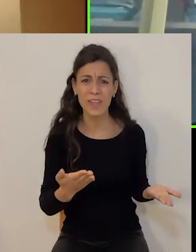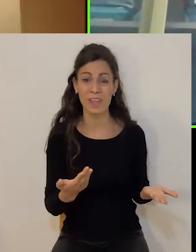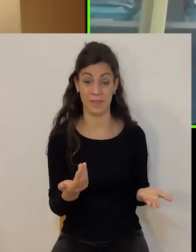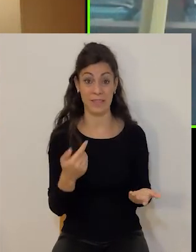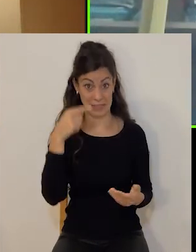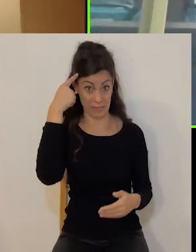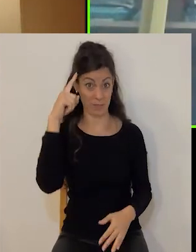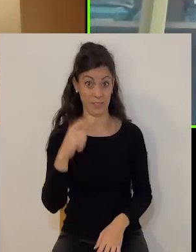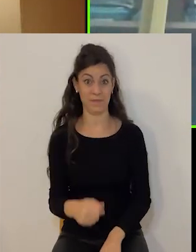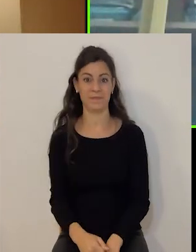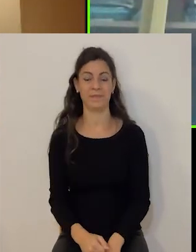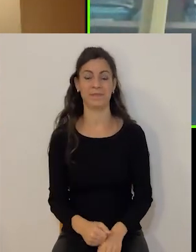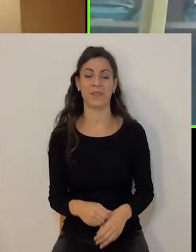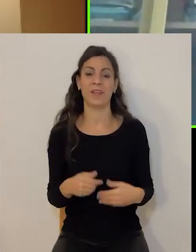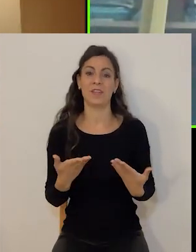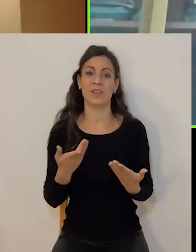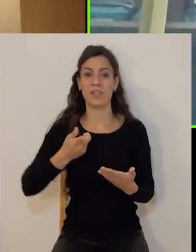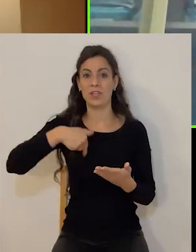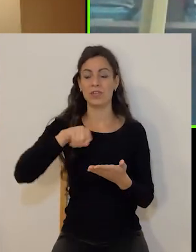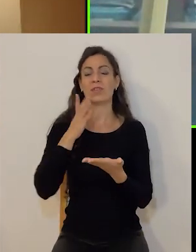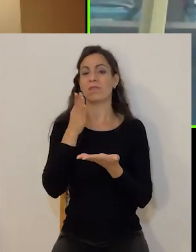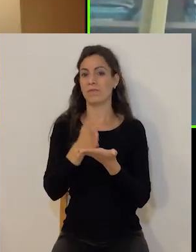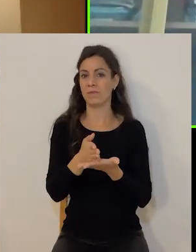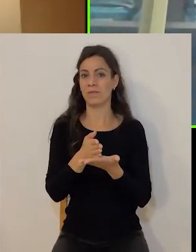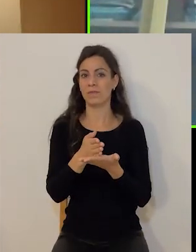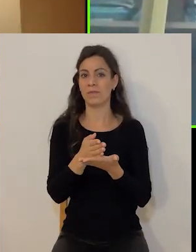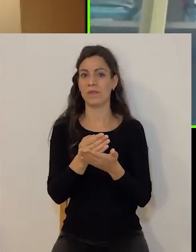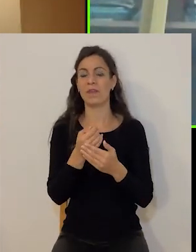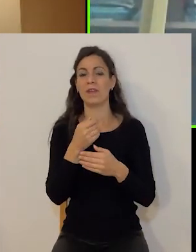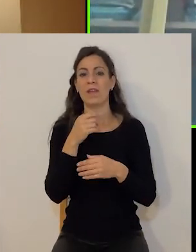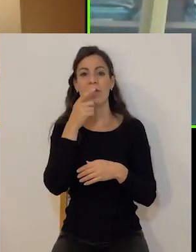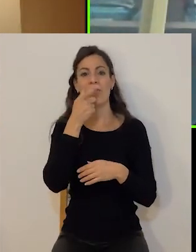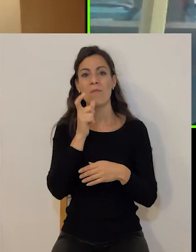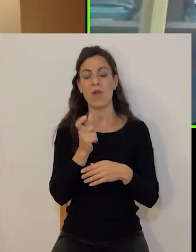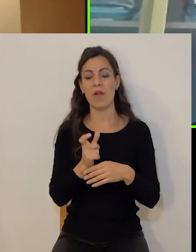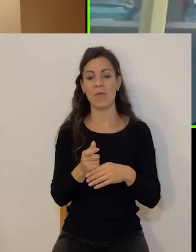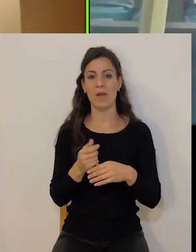¿Sabes? Entonces, detenernos, tener vocabulario emocional.